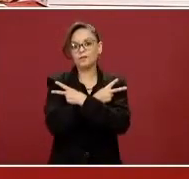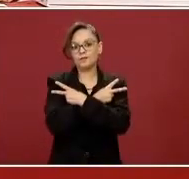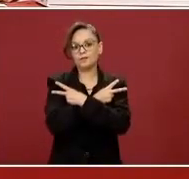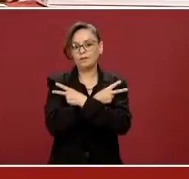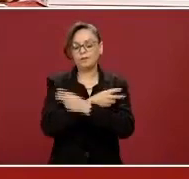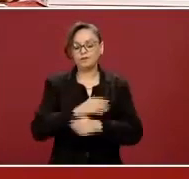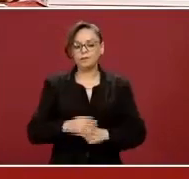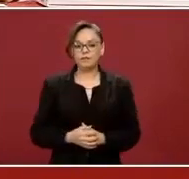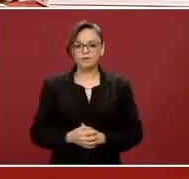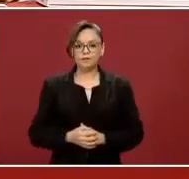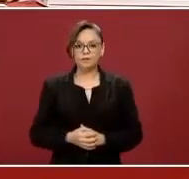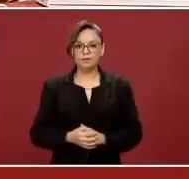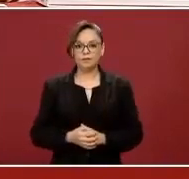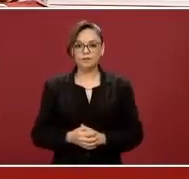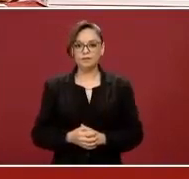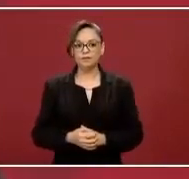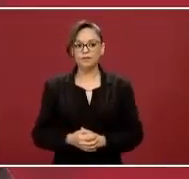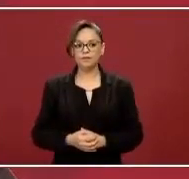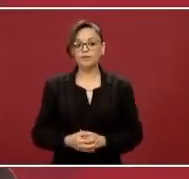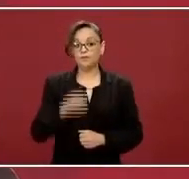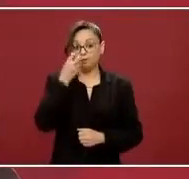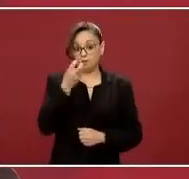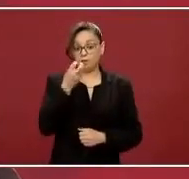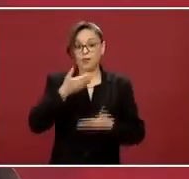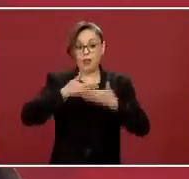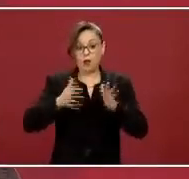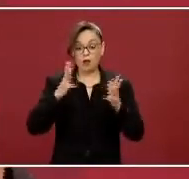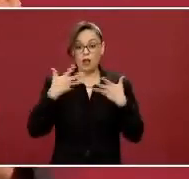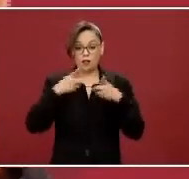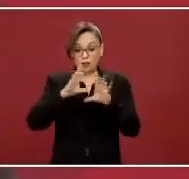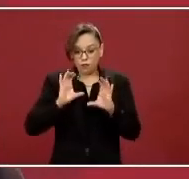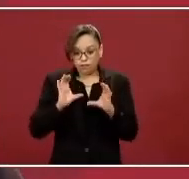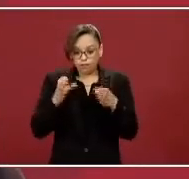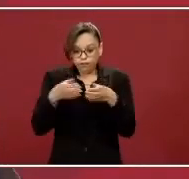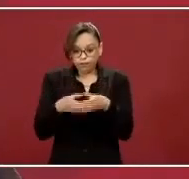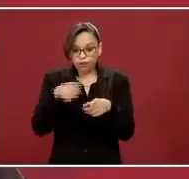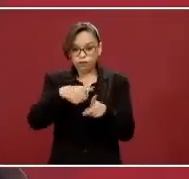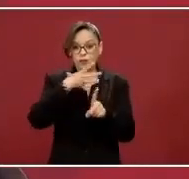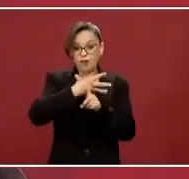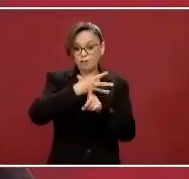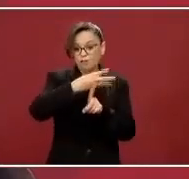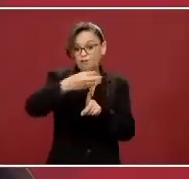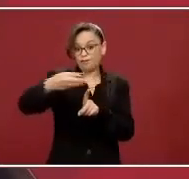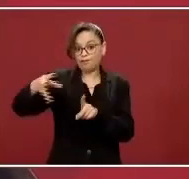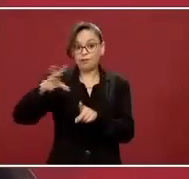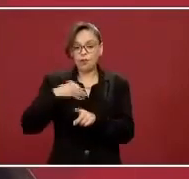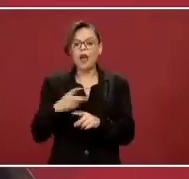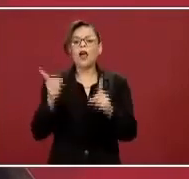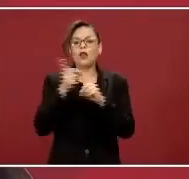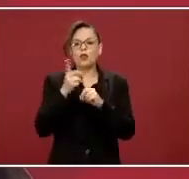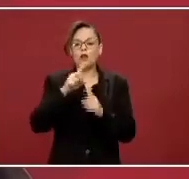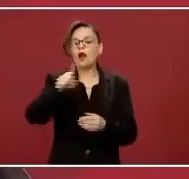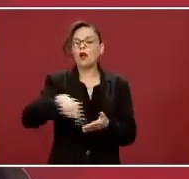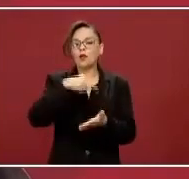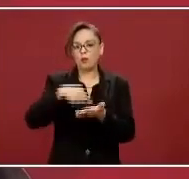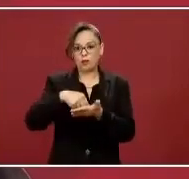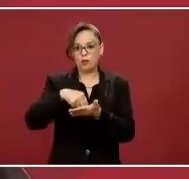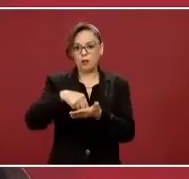tenemos relativamente concentrada la epidemia en las zonas metropolitanas, en especial la del Valle de